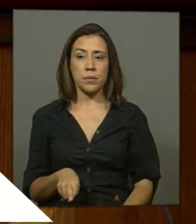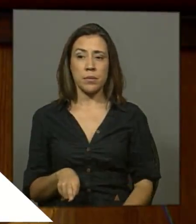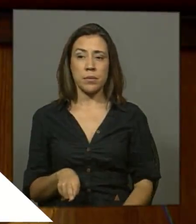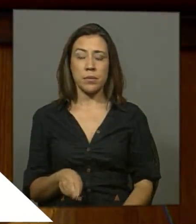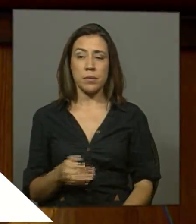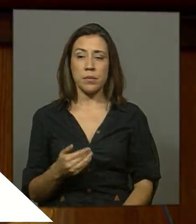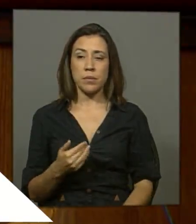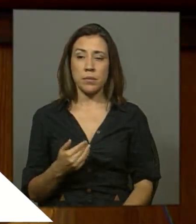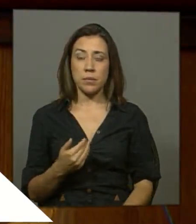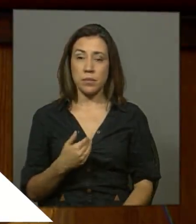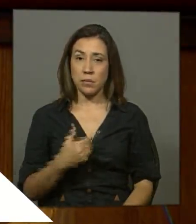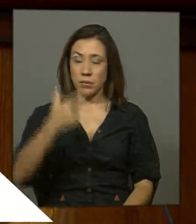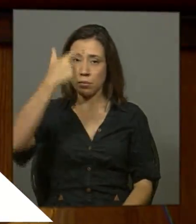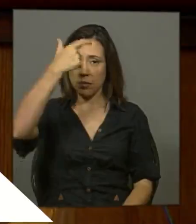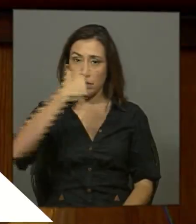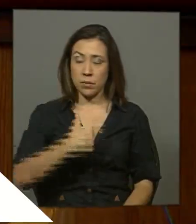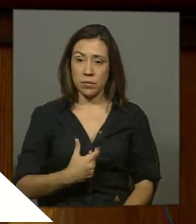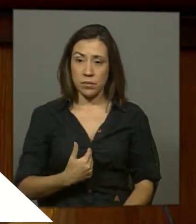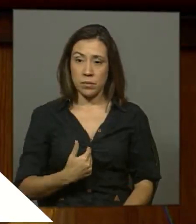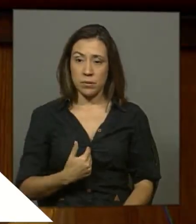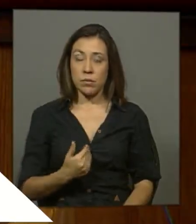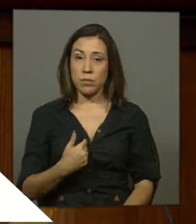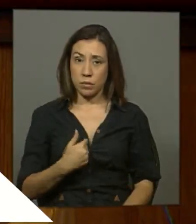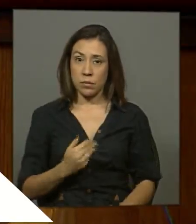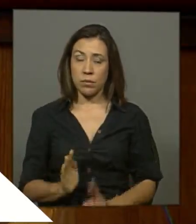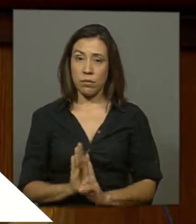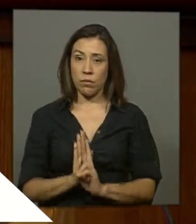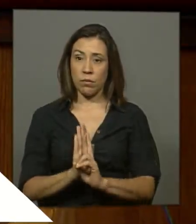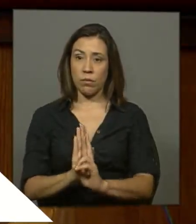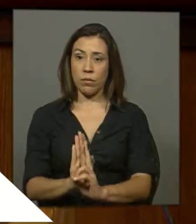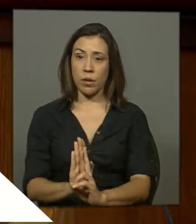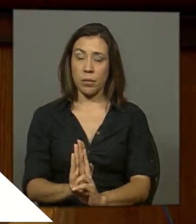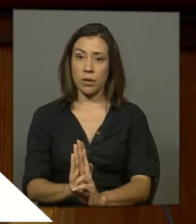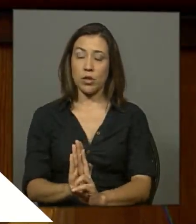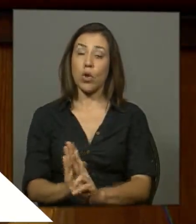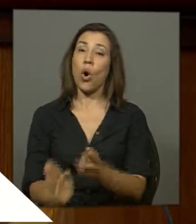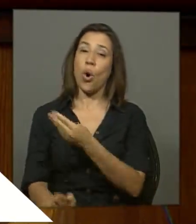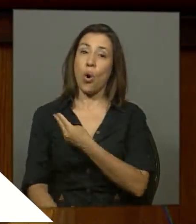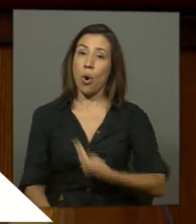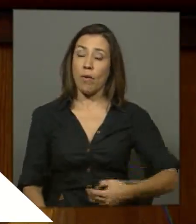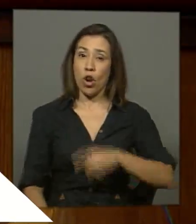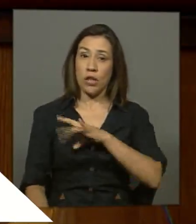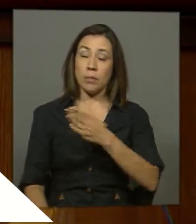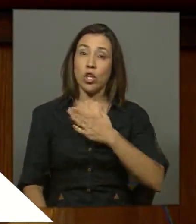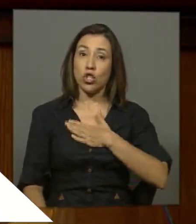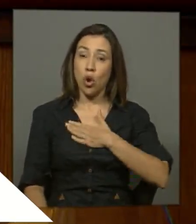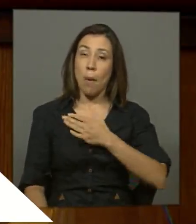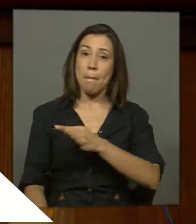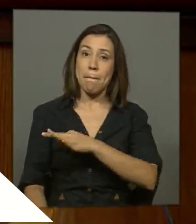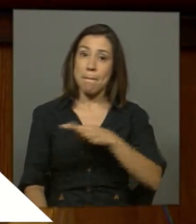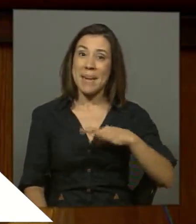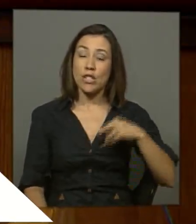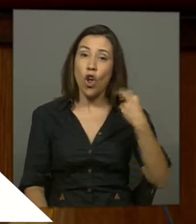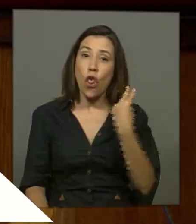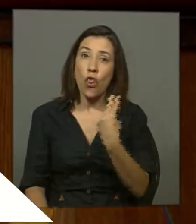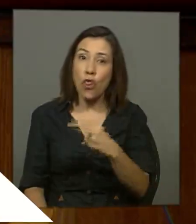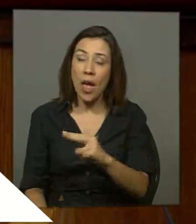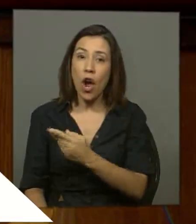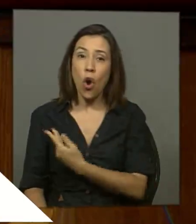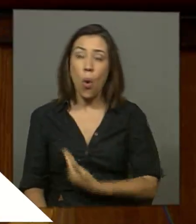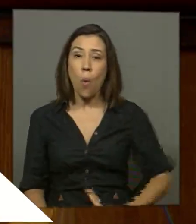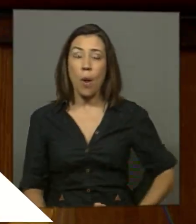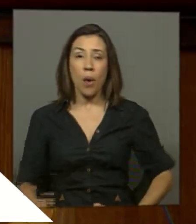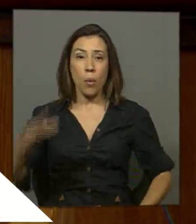mi personería yo represento al gobierno de chile soy ministro del gobierno de la presidenta